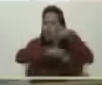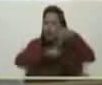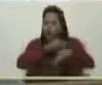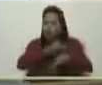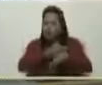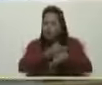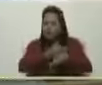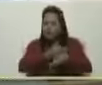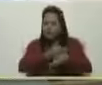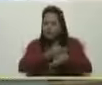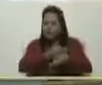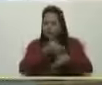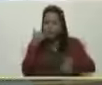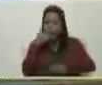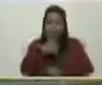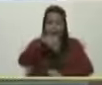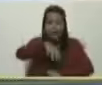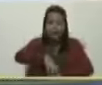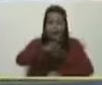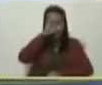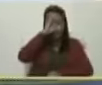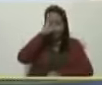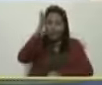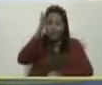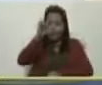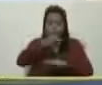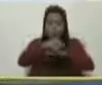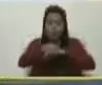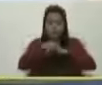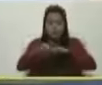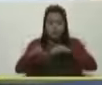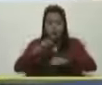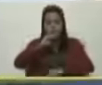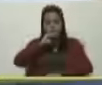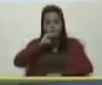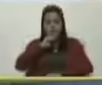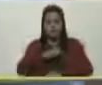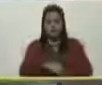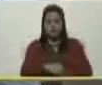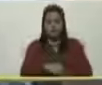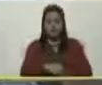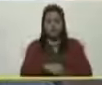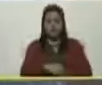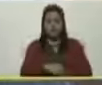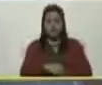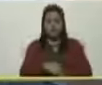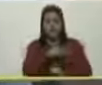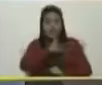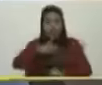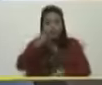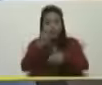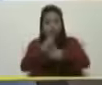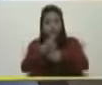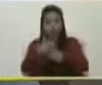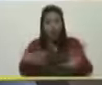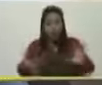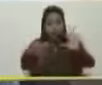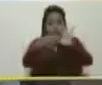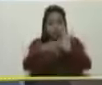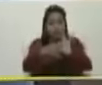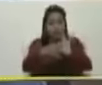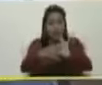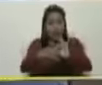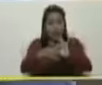estado Barinas y del municipio Obispo es el querer trabajar en armonía por